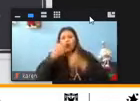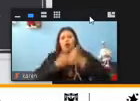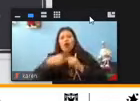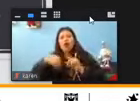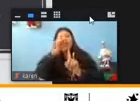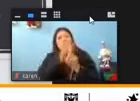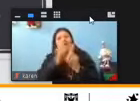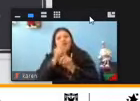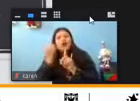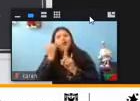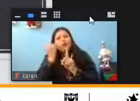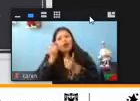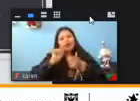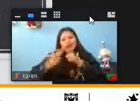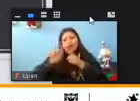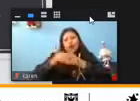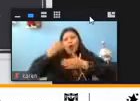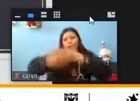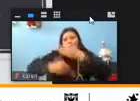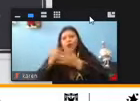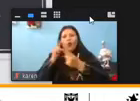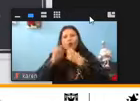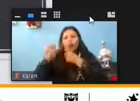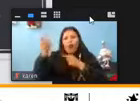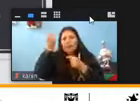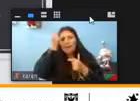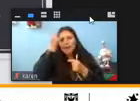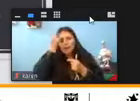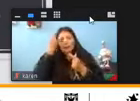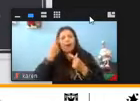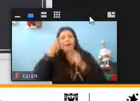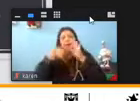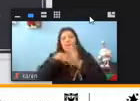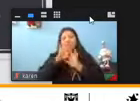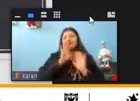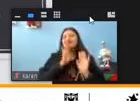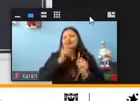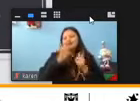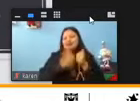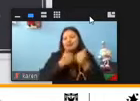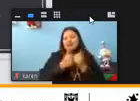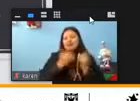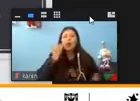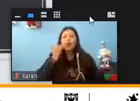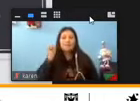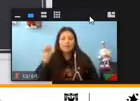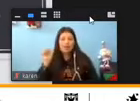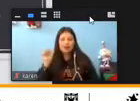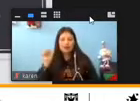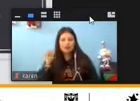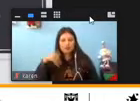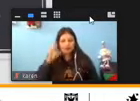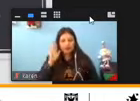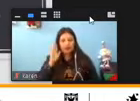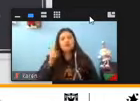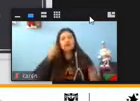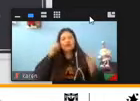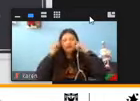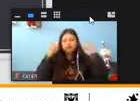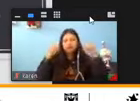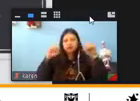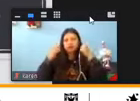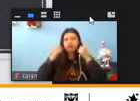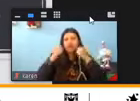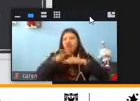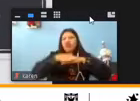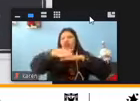mujeres en distintos procesos, por la memoria particularmente femenina, pero también una preocupación por ir más allá